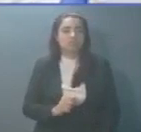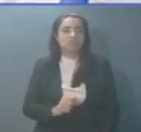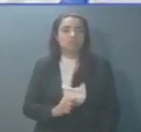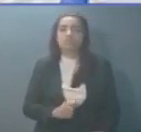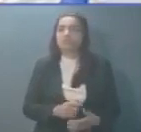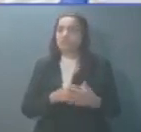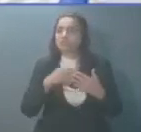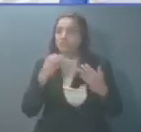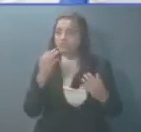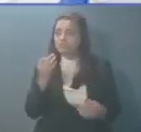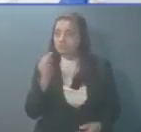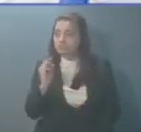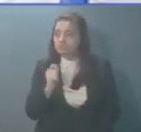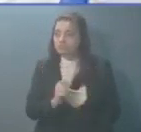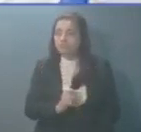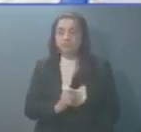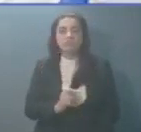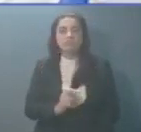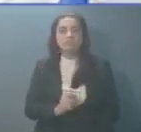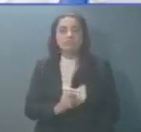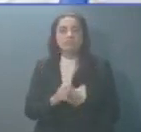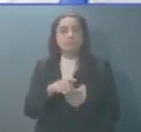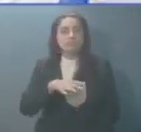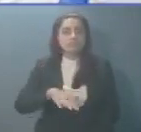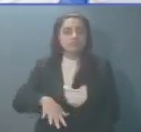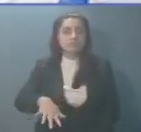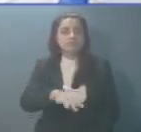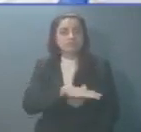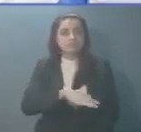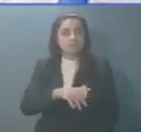Si hay un lugar donde hay libertad de expresión,